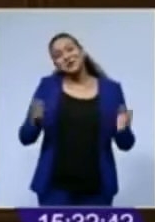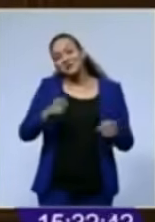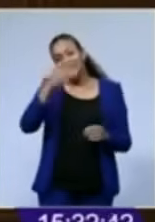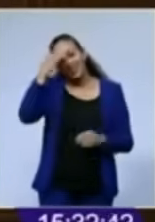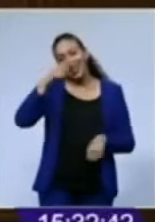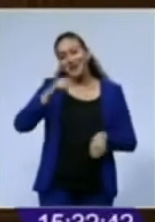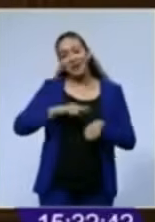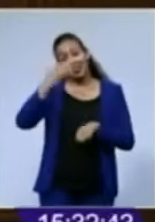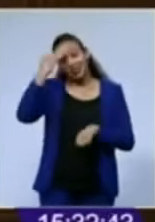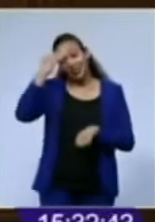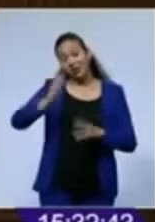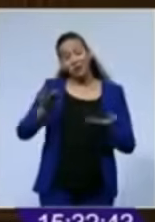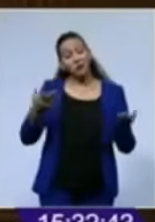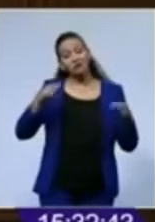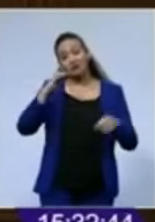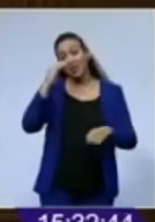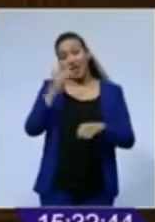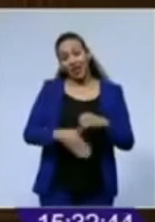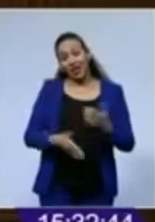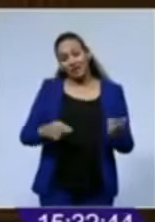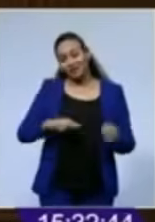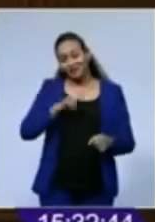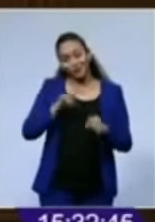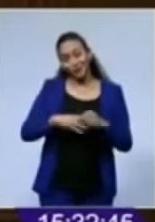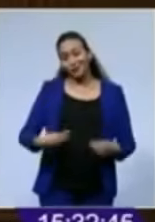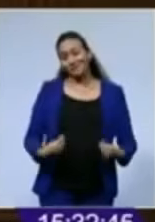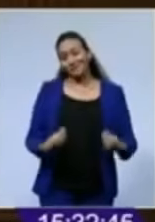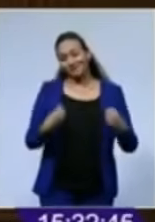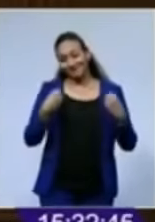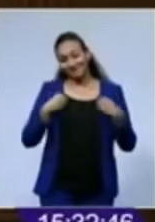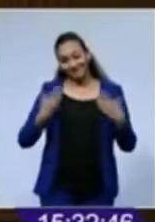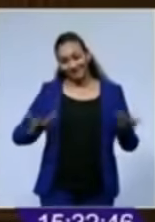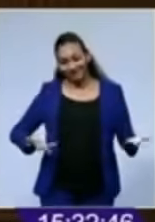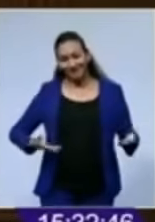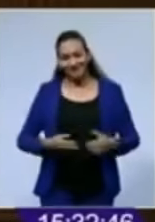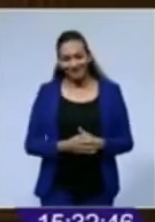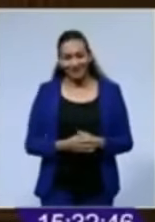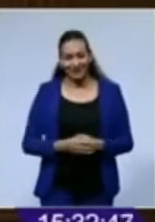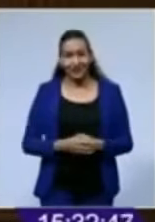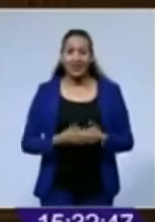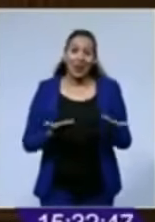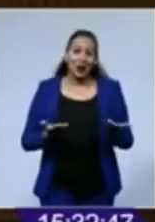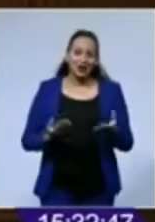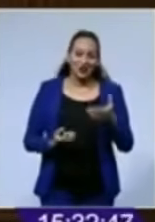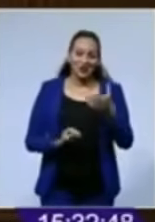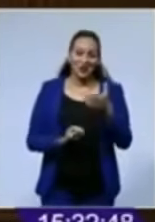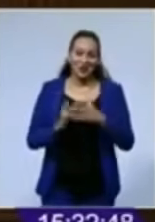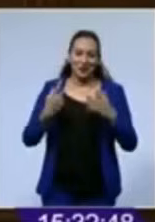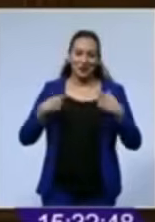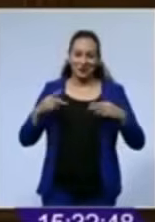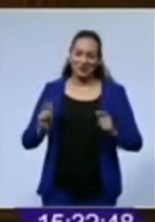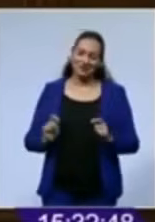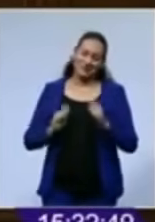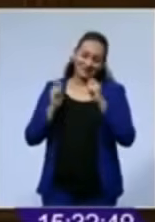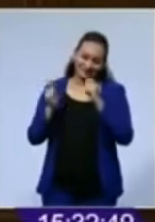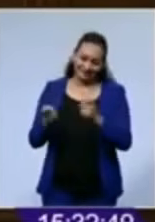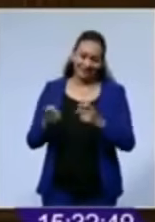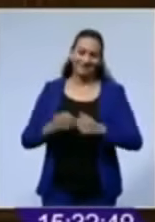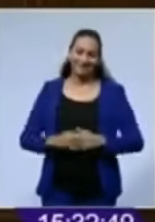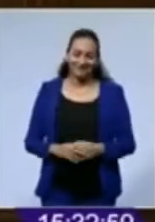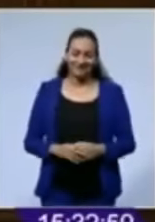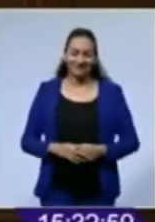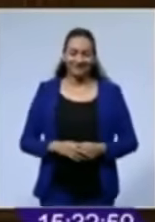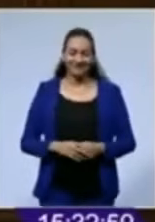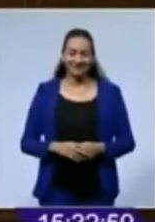van concluyendo inevitablemente además para dar lugar a otras personas que también aspiren a estos